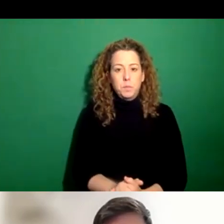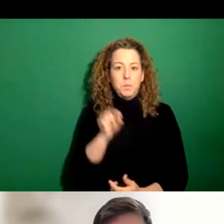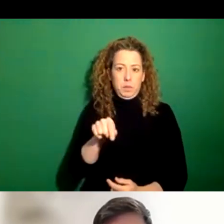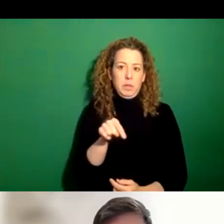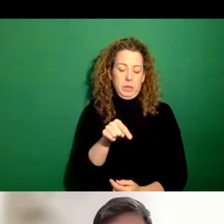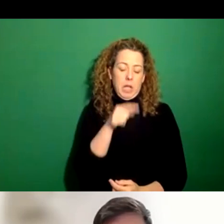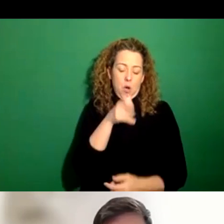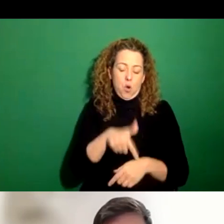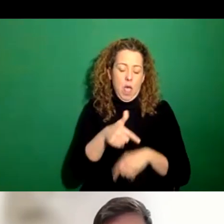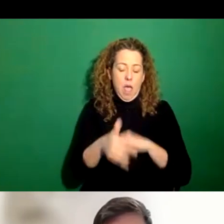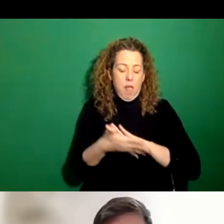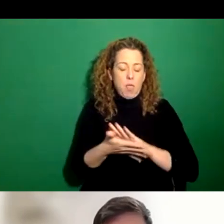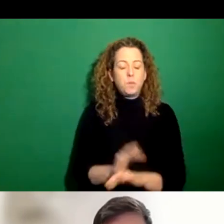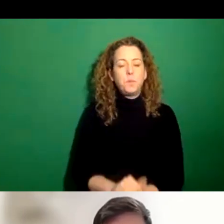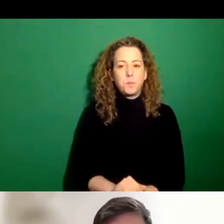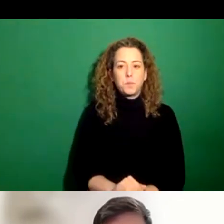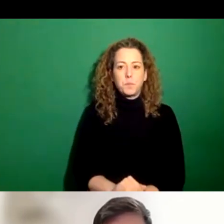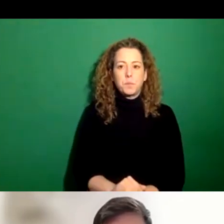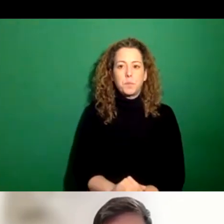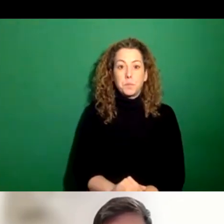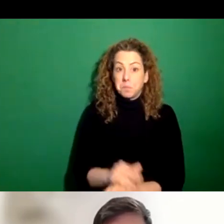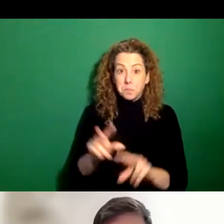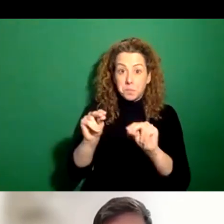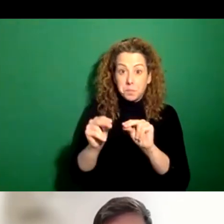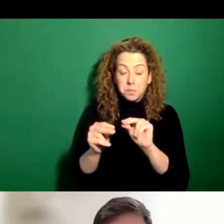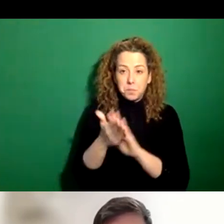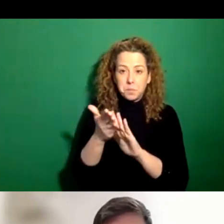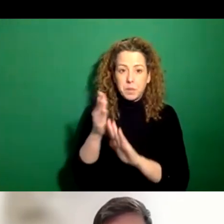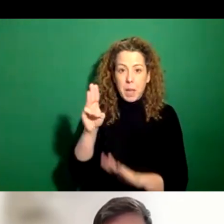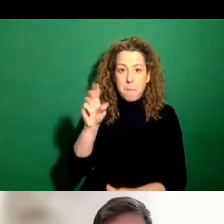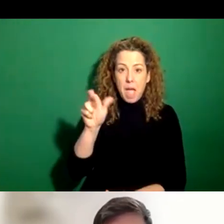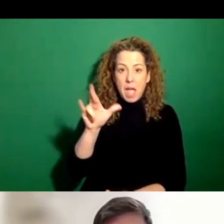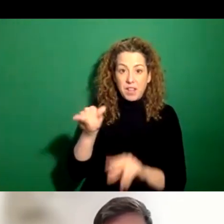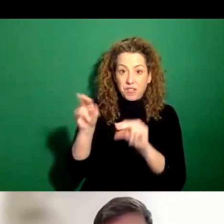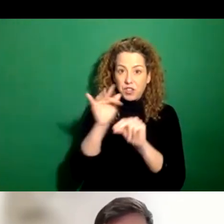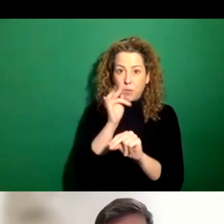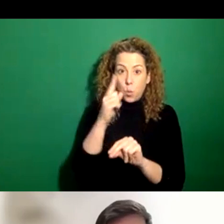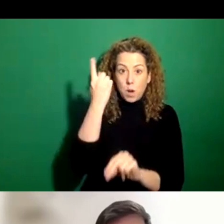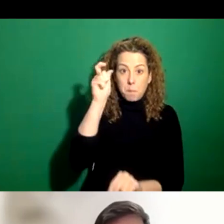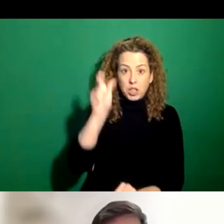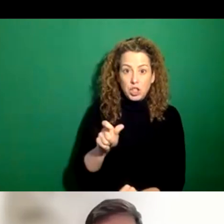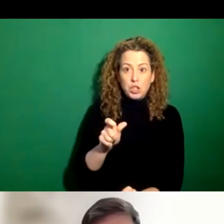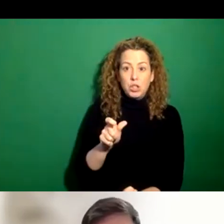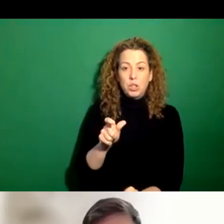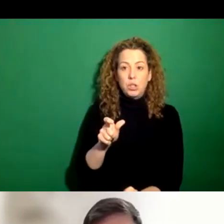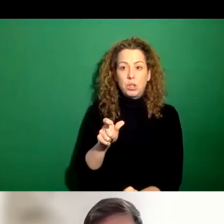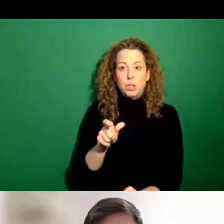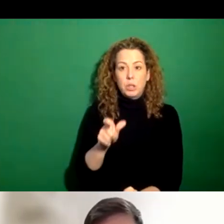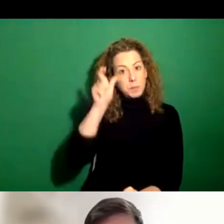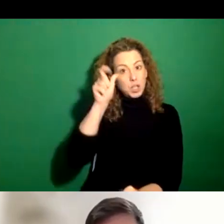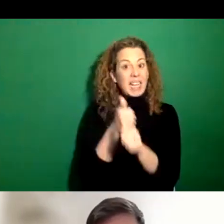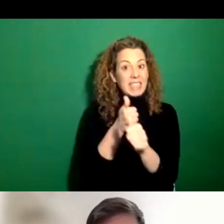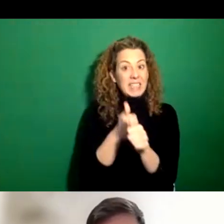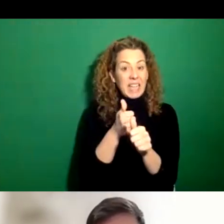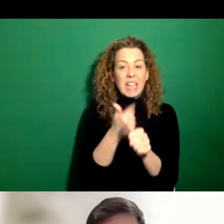hora. Sí. Bueno, yo tengo, antes de que cierre María, hay una persona que es un asistente y que